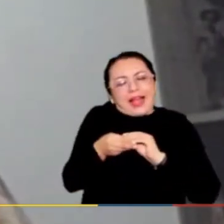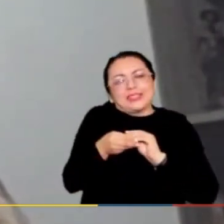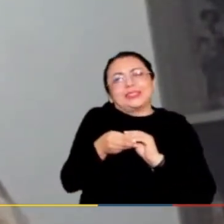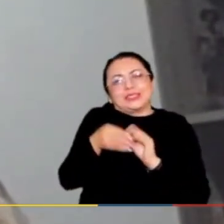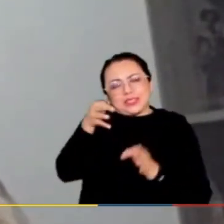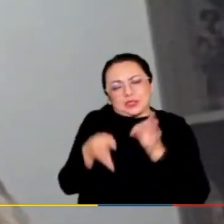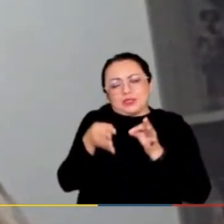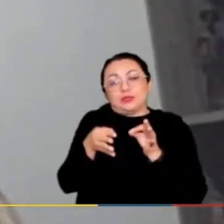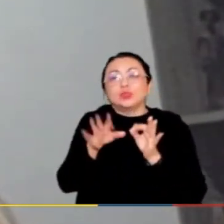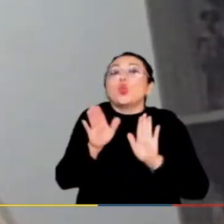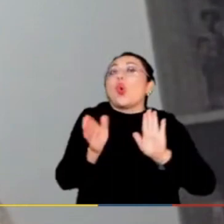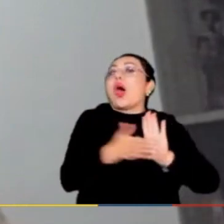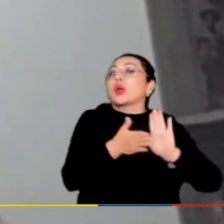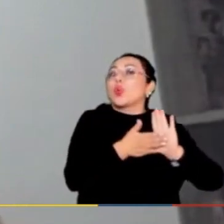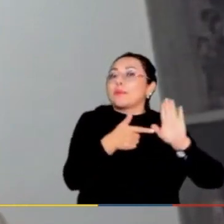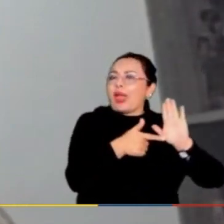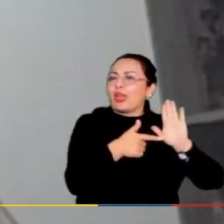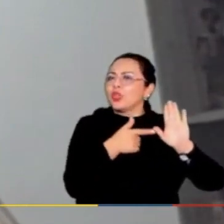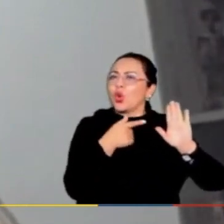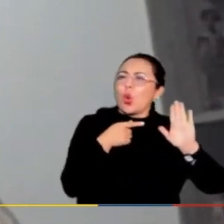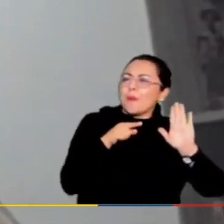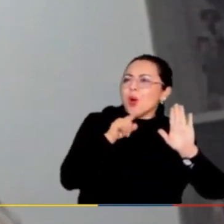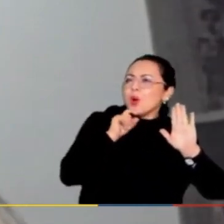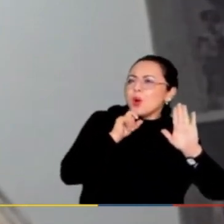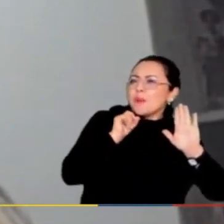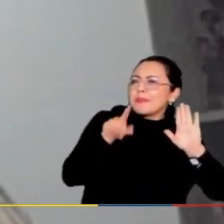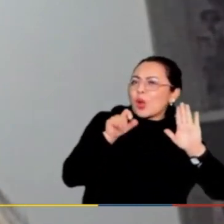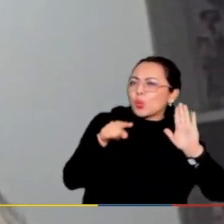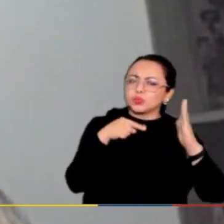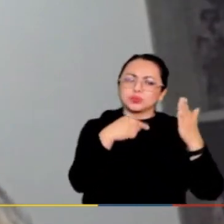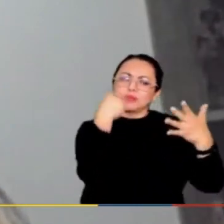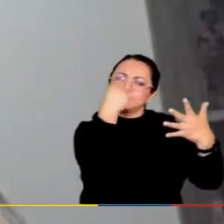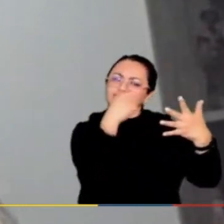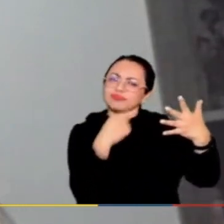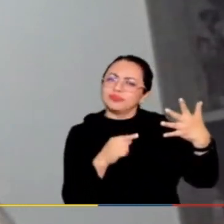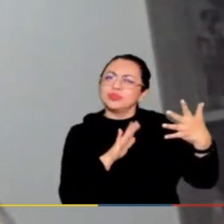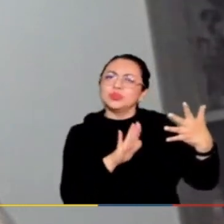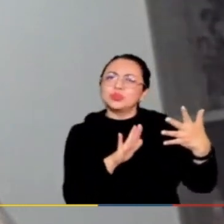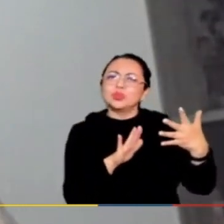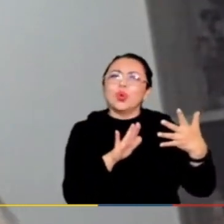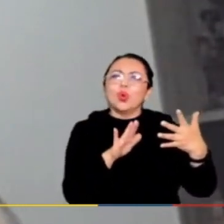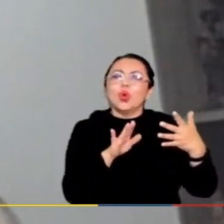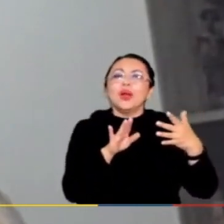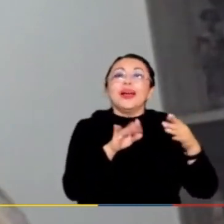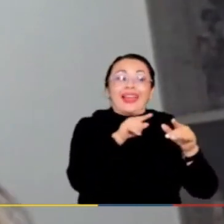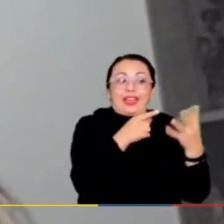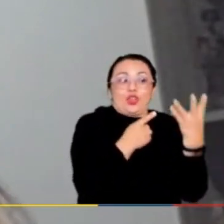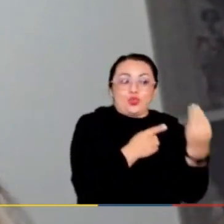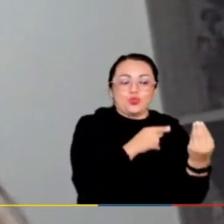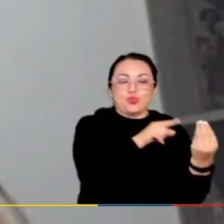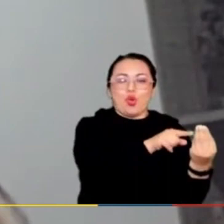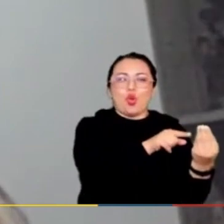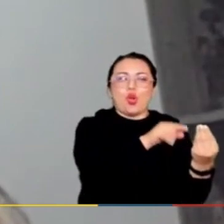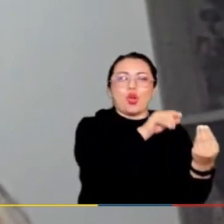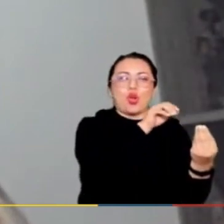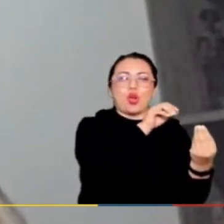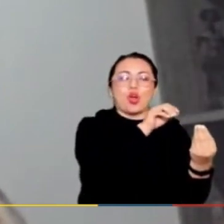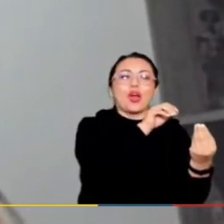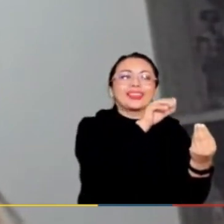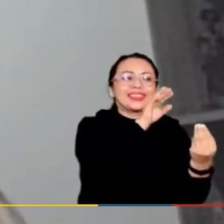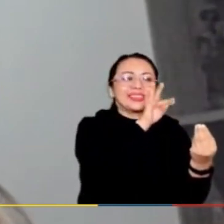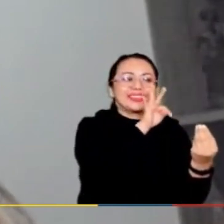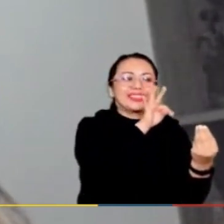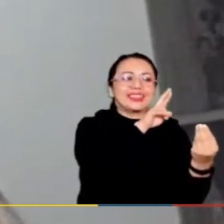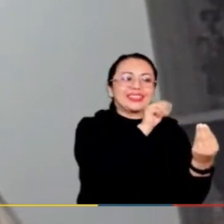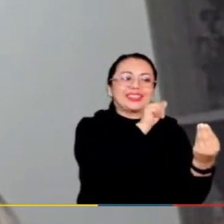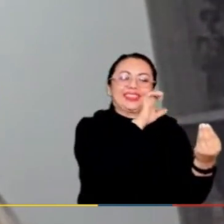de los argumentos, de los cuestionamientos concretos de parte de Trade Alliance en